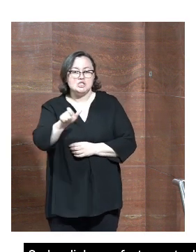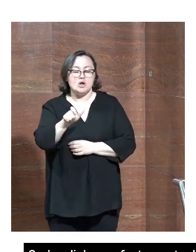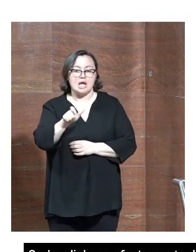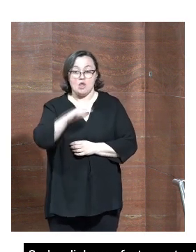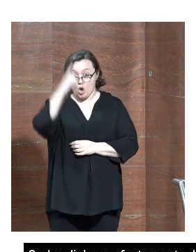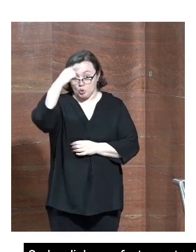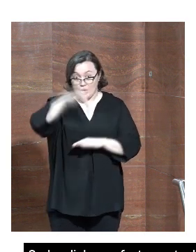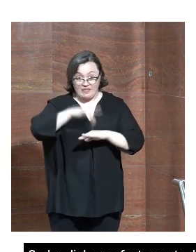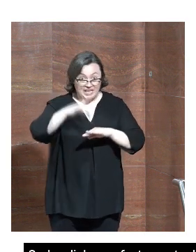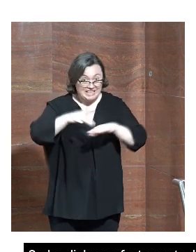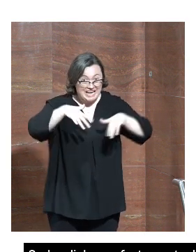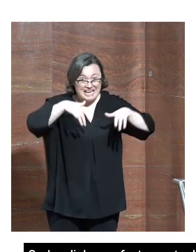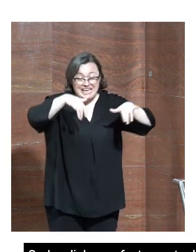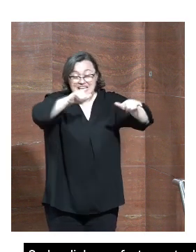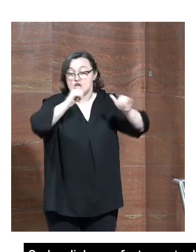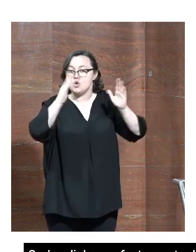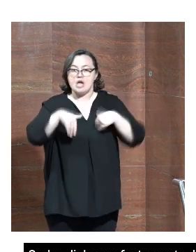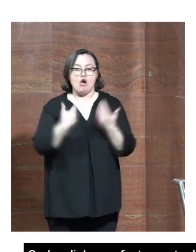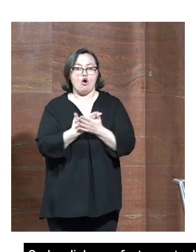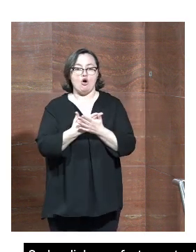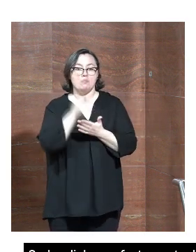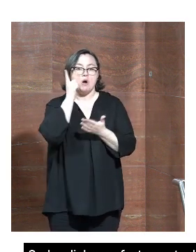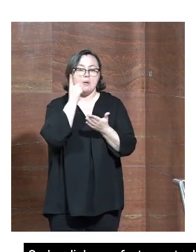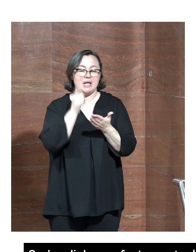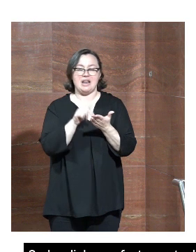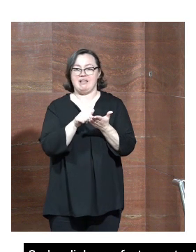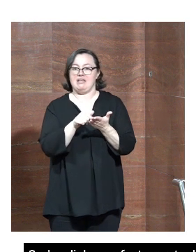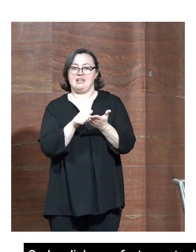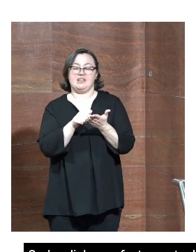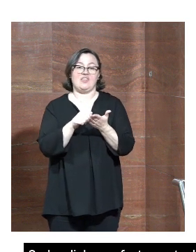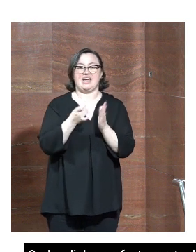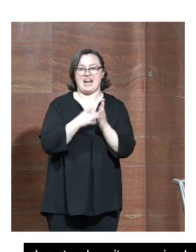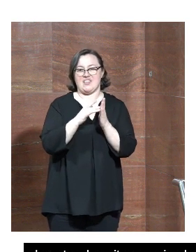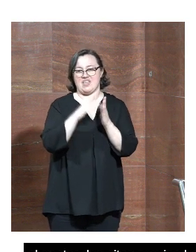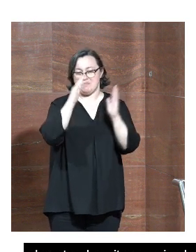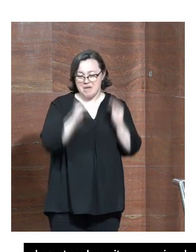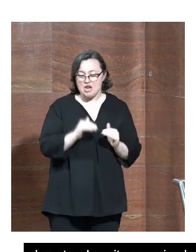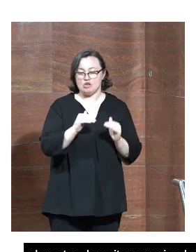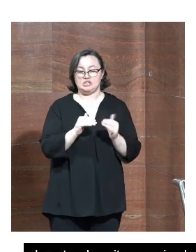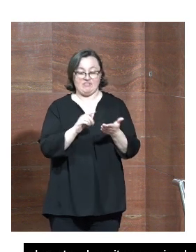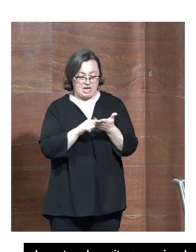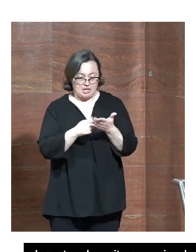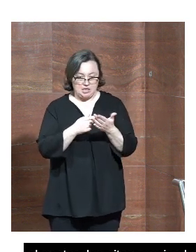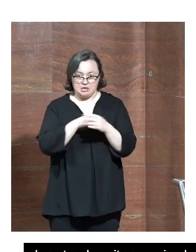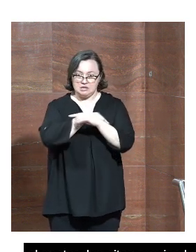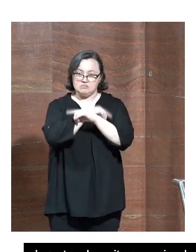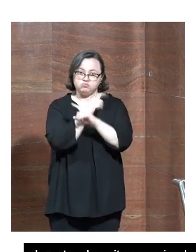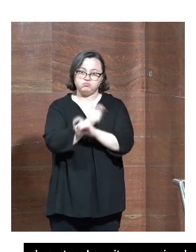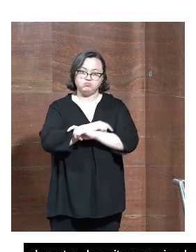sin cultura ninguna digital o con un teléfono inteligente de inferior calidad, ¿cómo puede acceder a